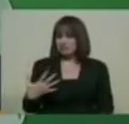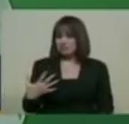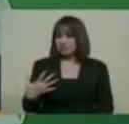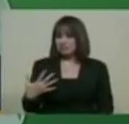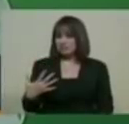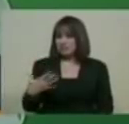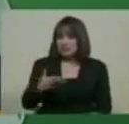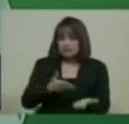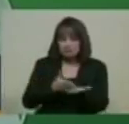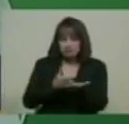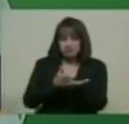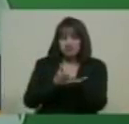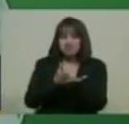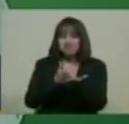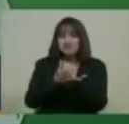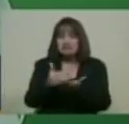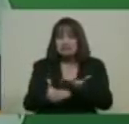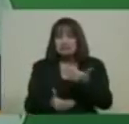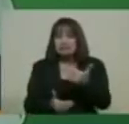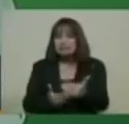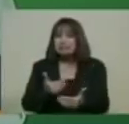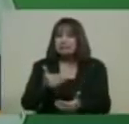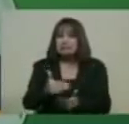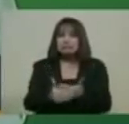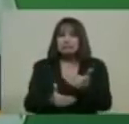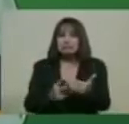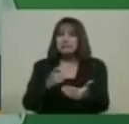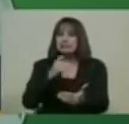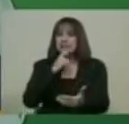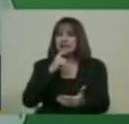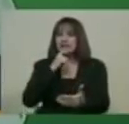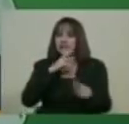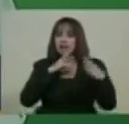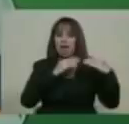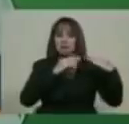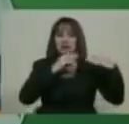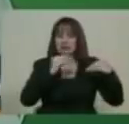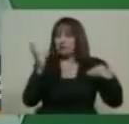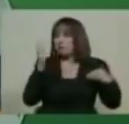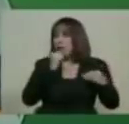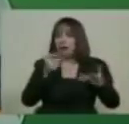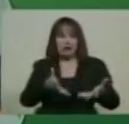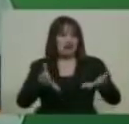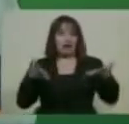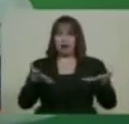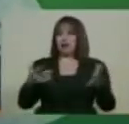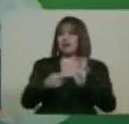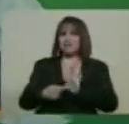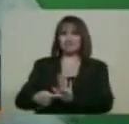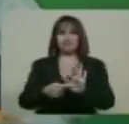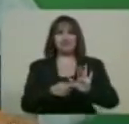toma el camino de la batalla con una esperanza, pero sin ninguna victoria significativa.